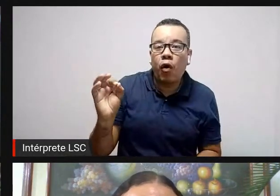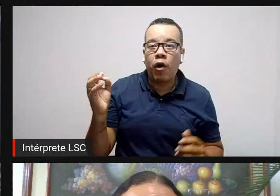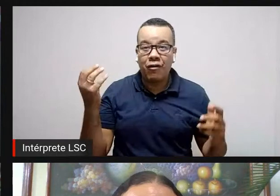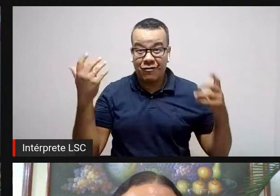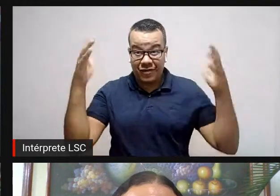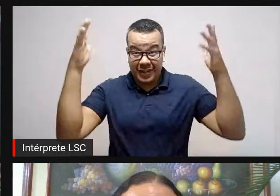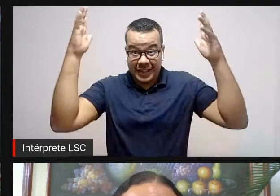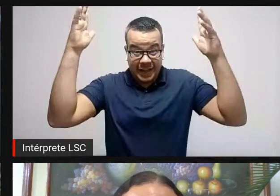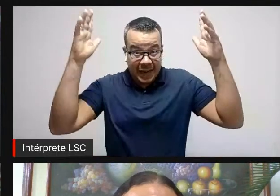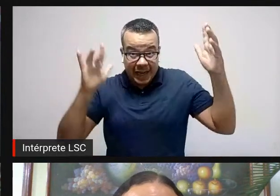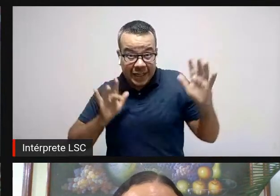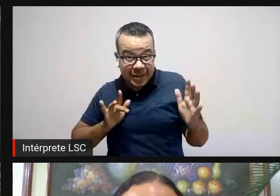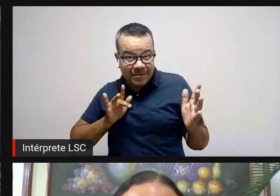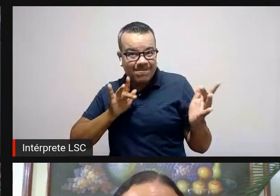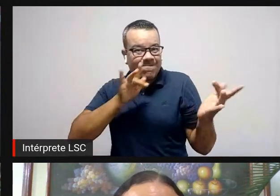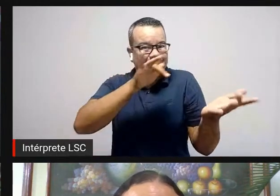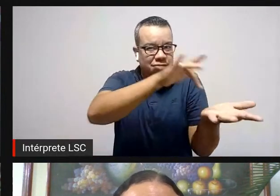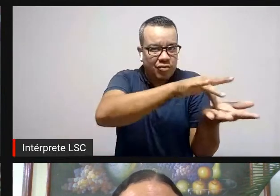ciudad.